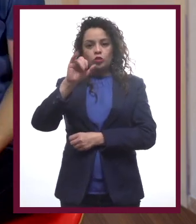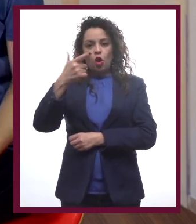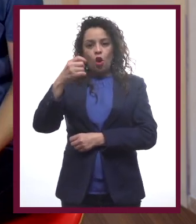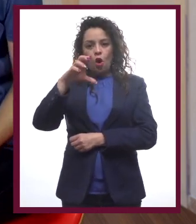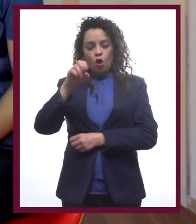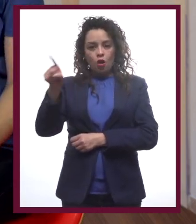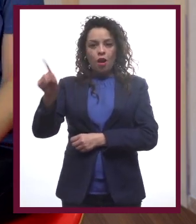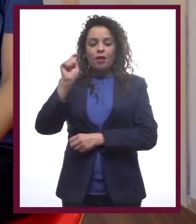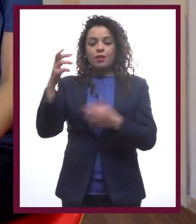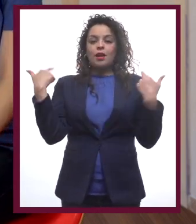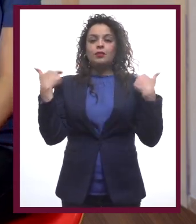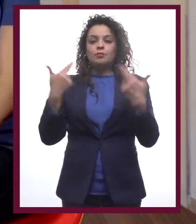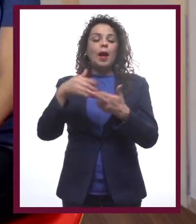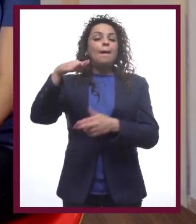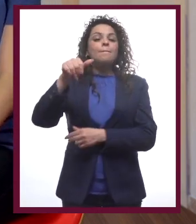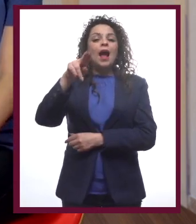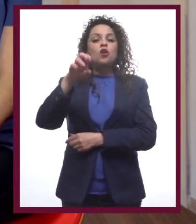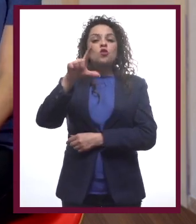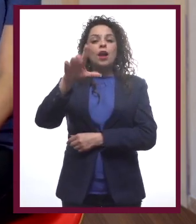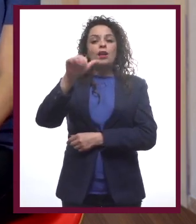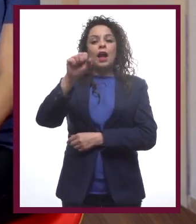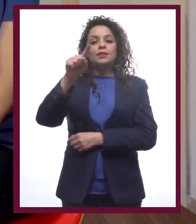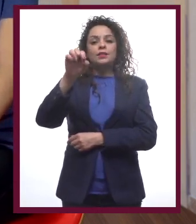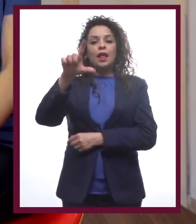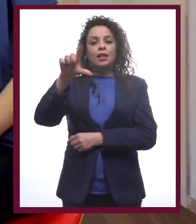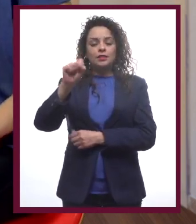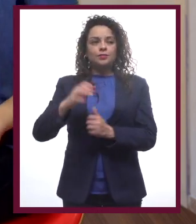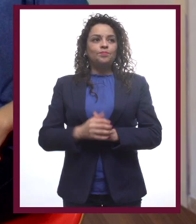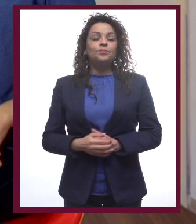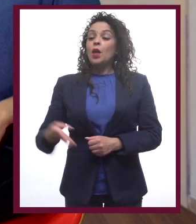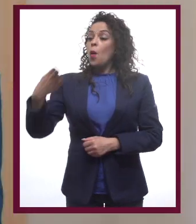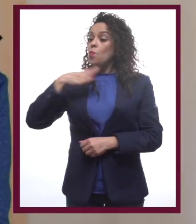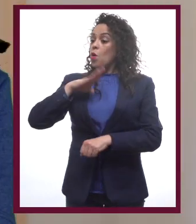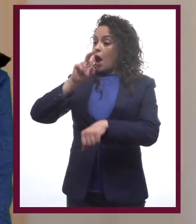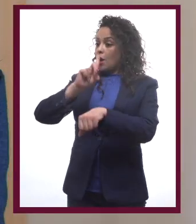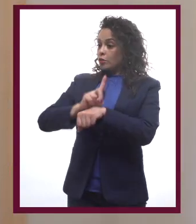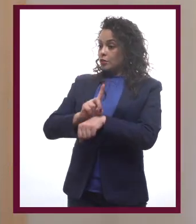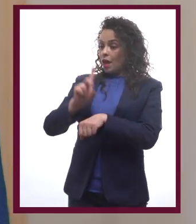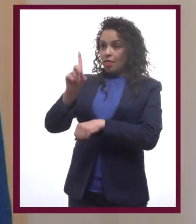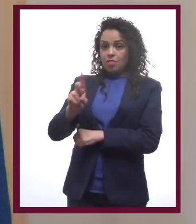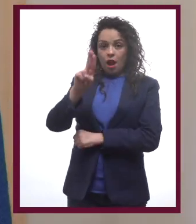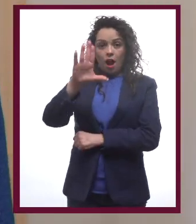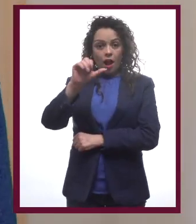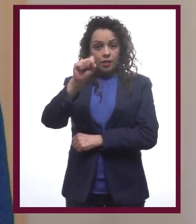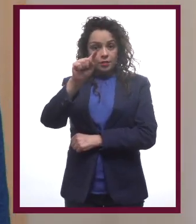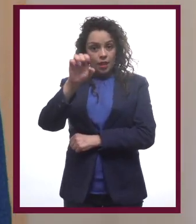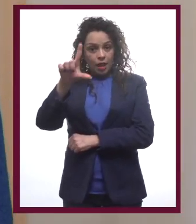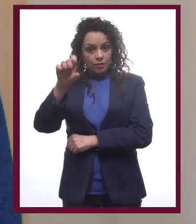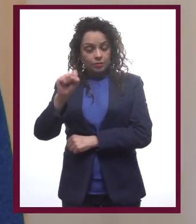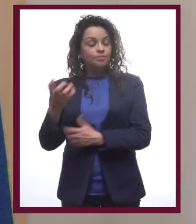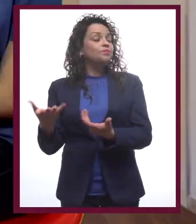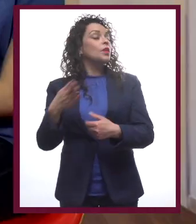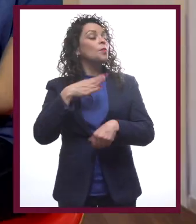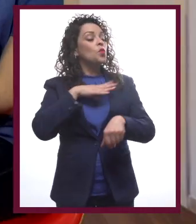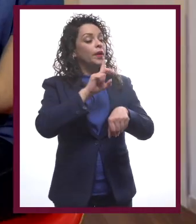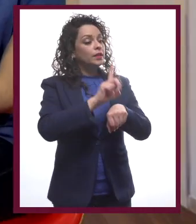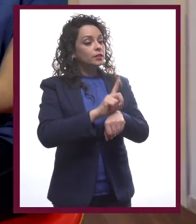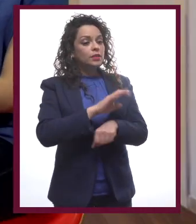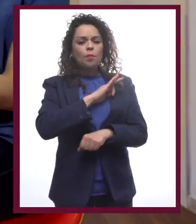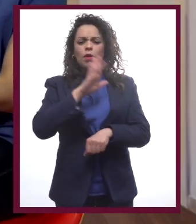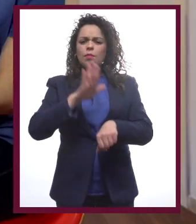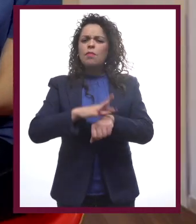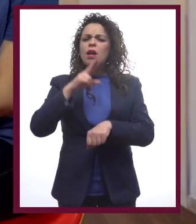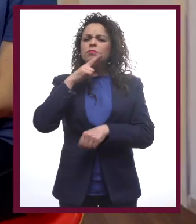economista y catedrático Manuel Castells. Buenos días, doctor Castells. Buenos